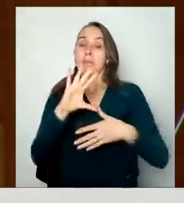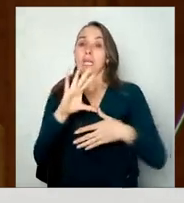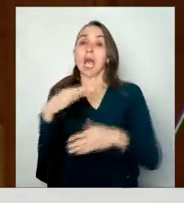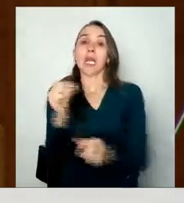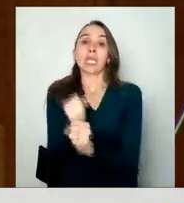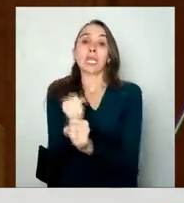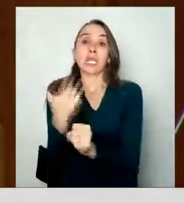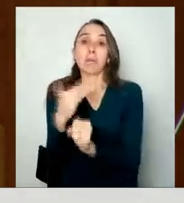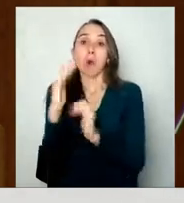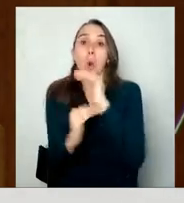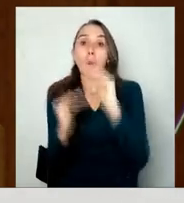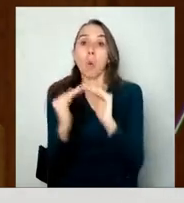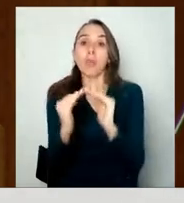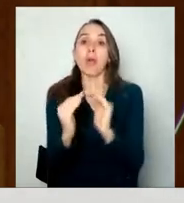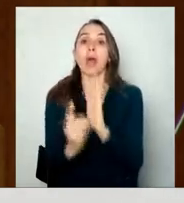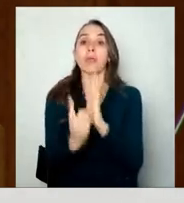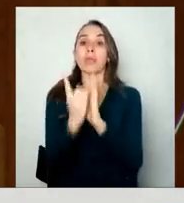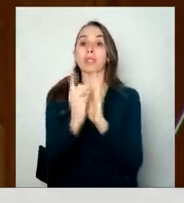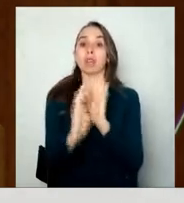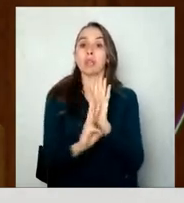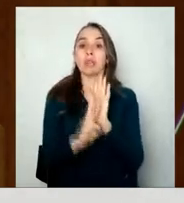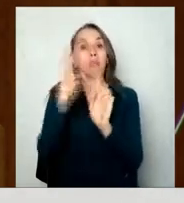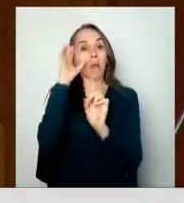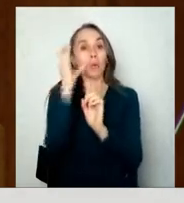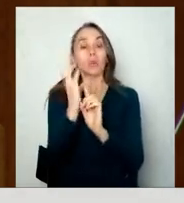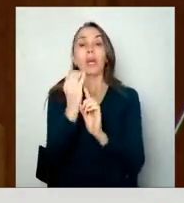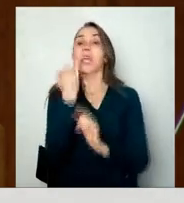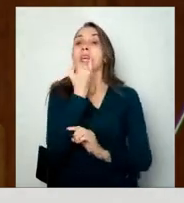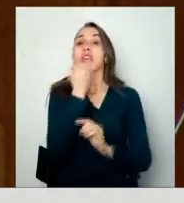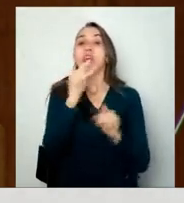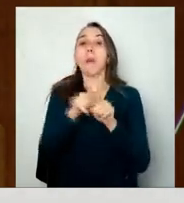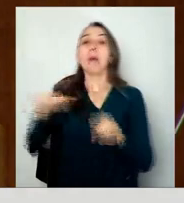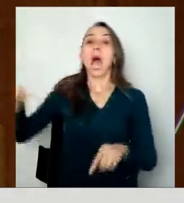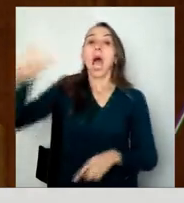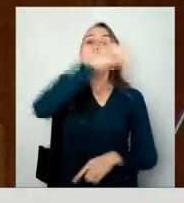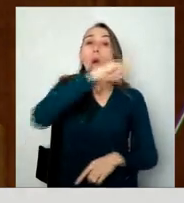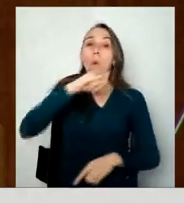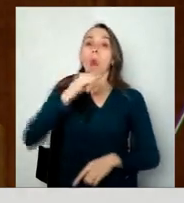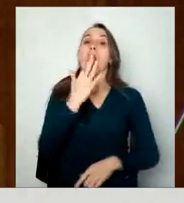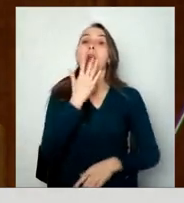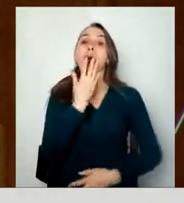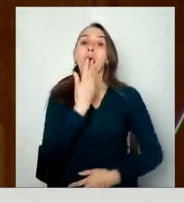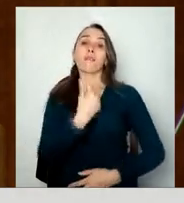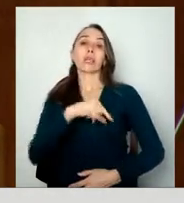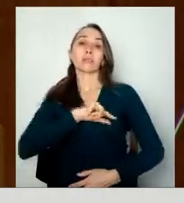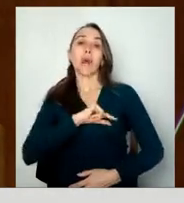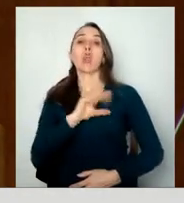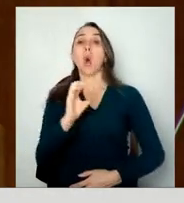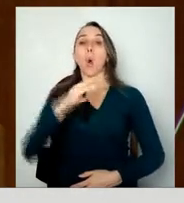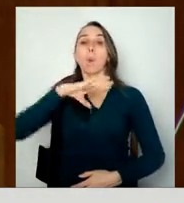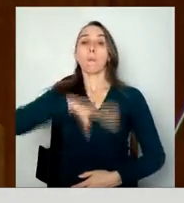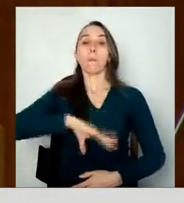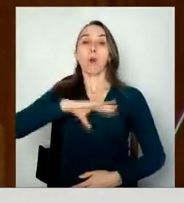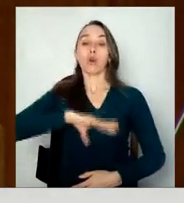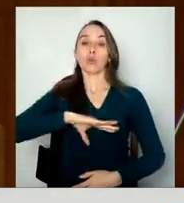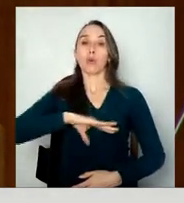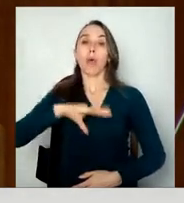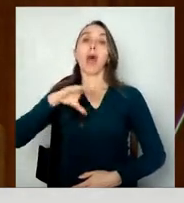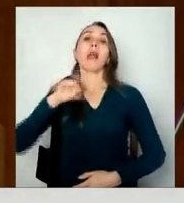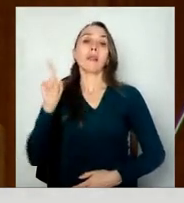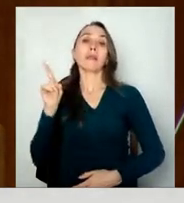de la identidad cultural sustentada en lenguas comunes español y portugués y una trama histórica